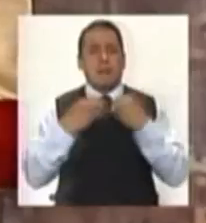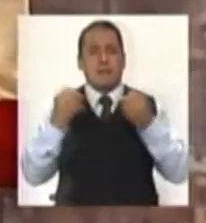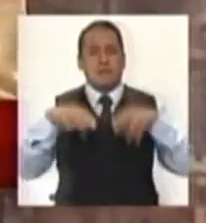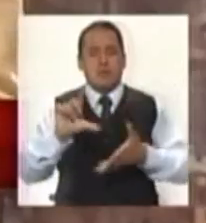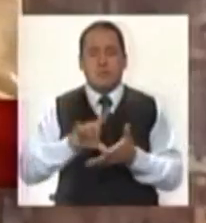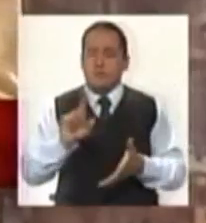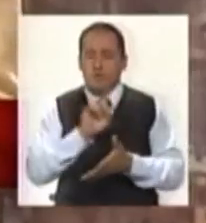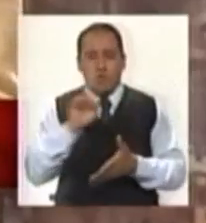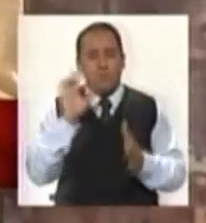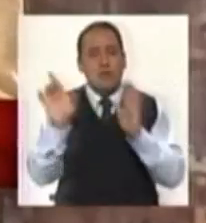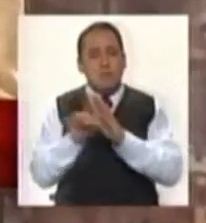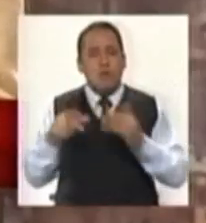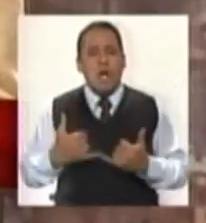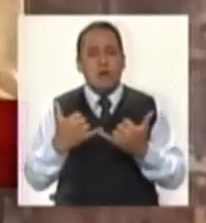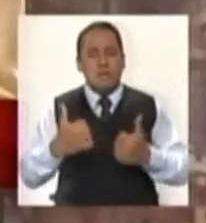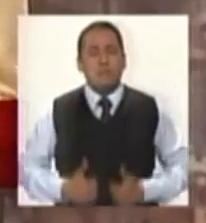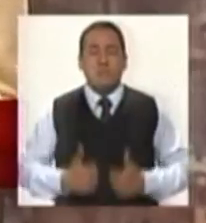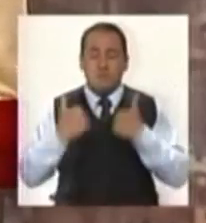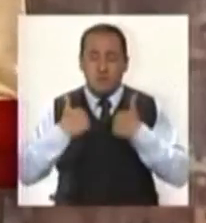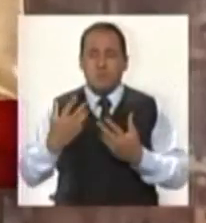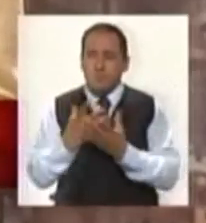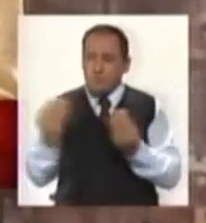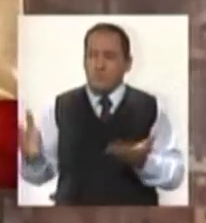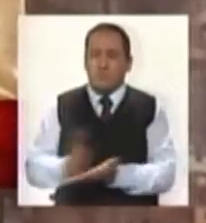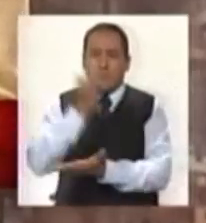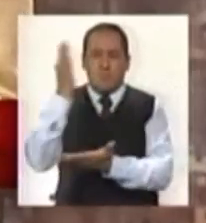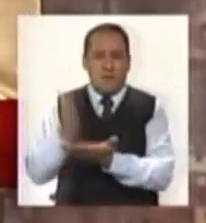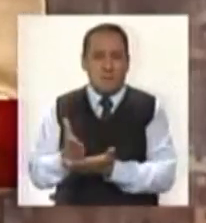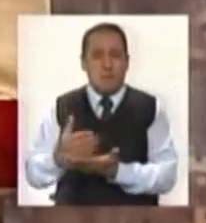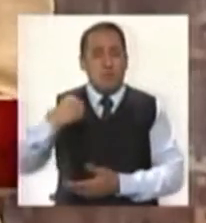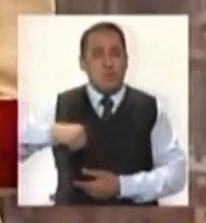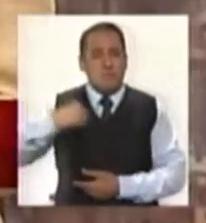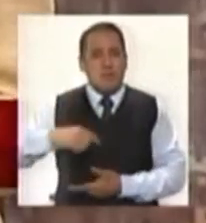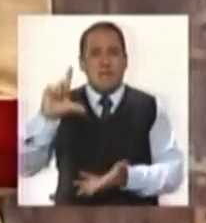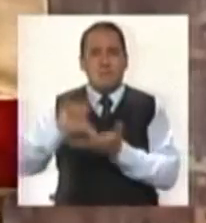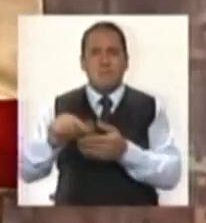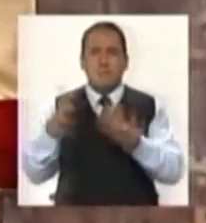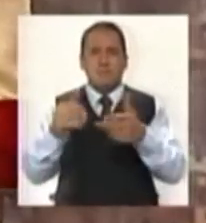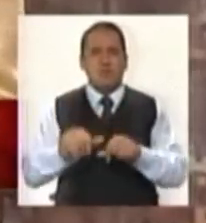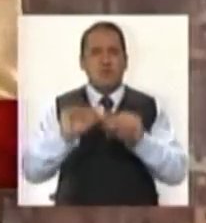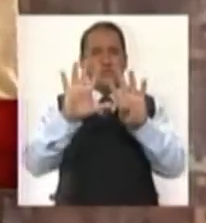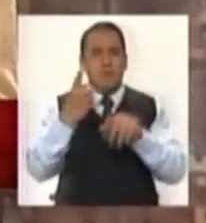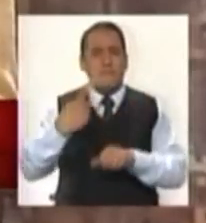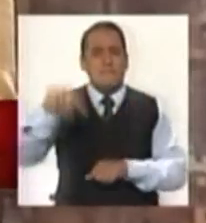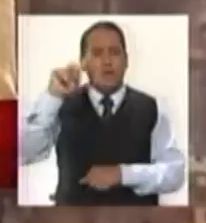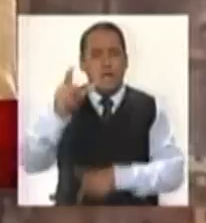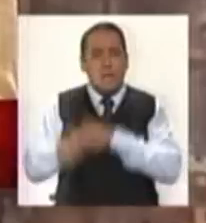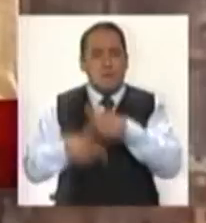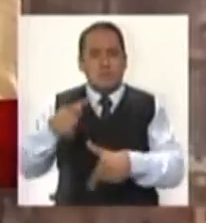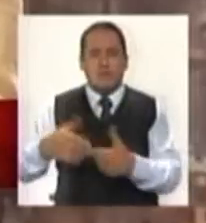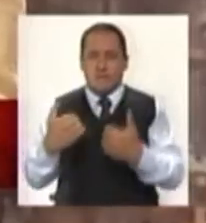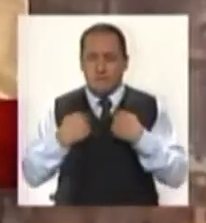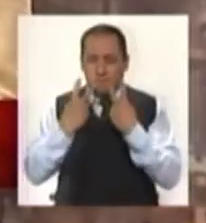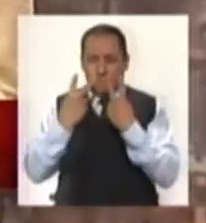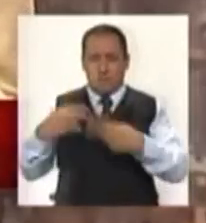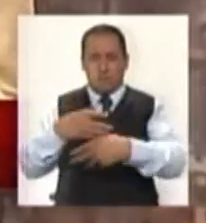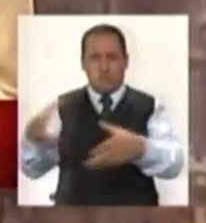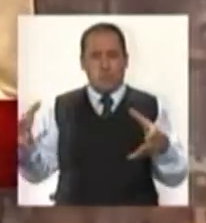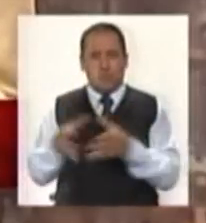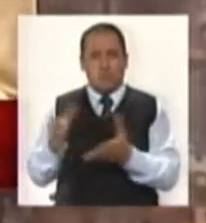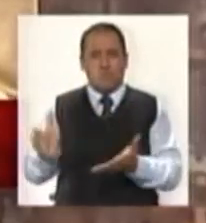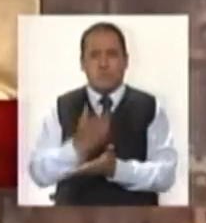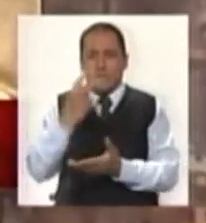ya estamos viviendo en un caos. El municipio de Lima somos casi 9 millones de personas que conformamos la ciudad.